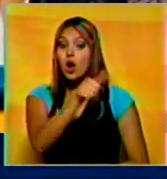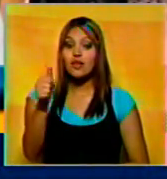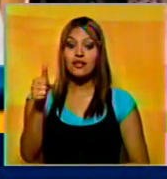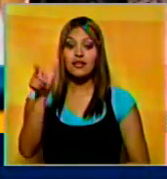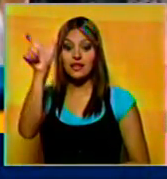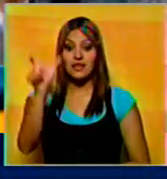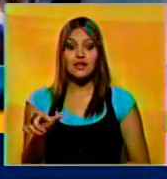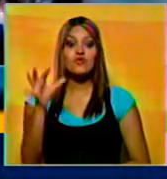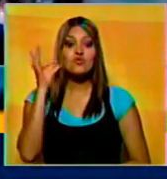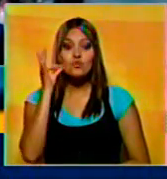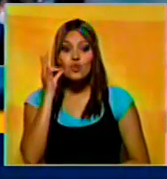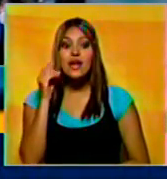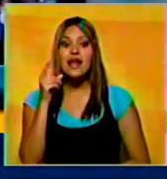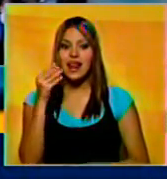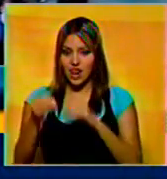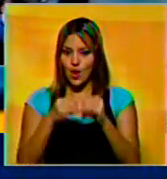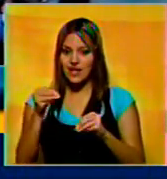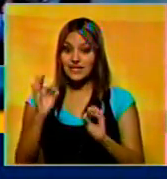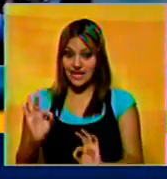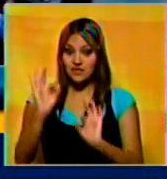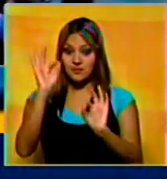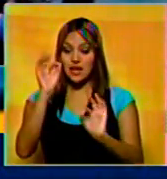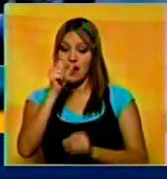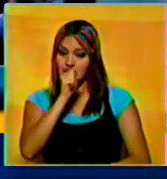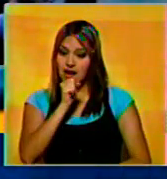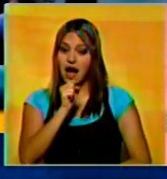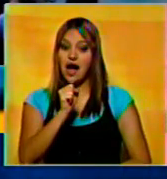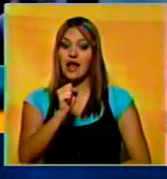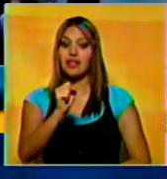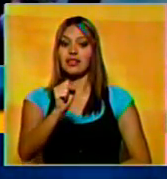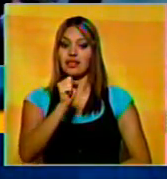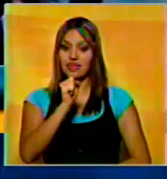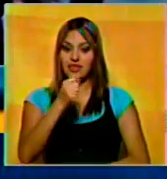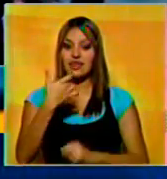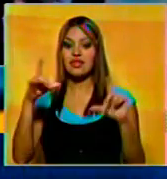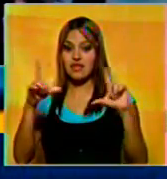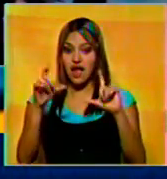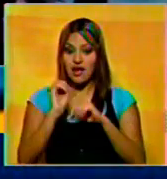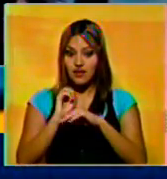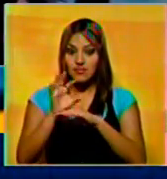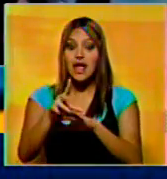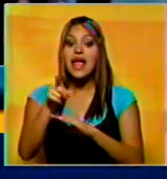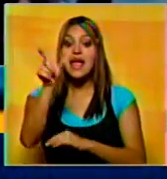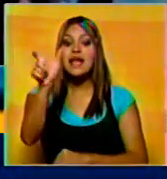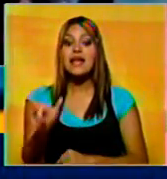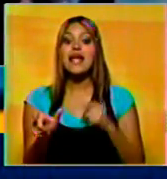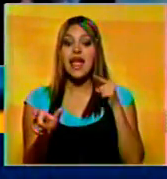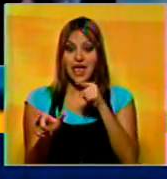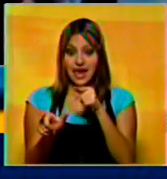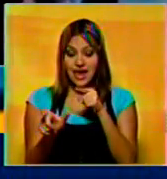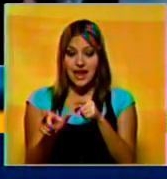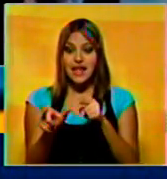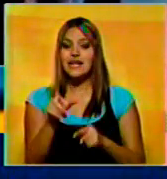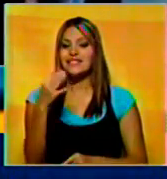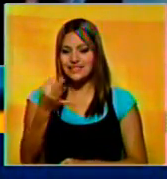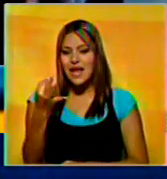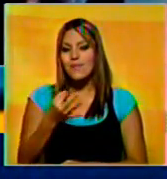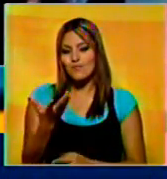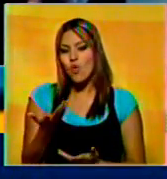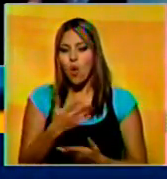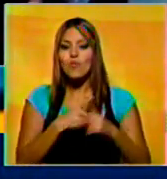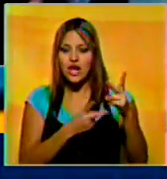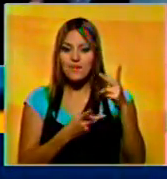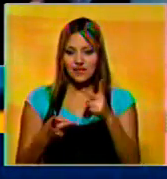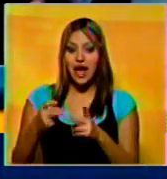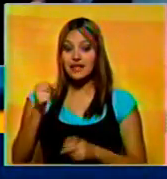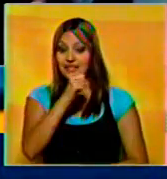y hicimos ese especial para PBS. Uh-huh. Y ella fue como special guest, la invitada,